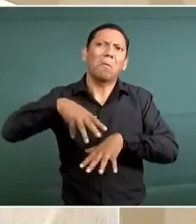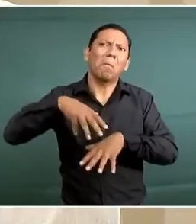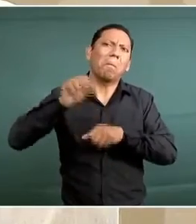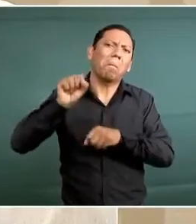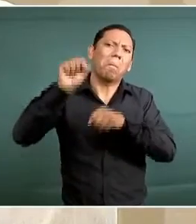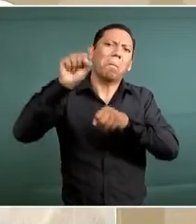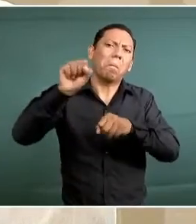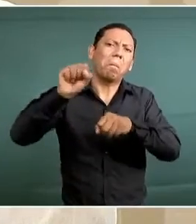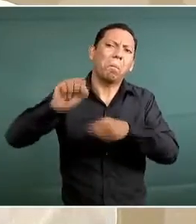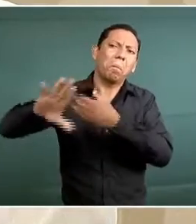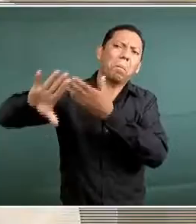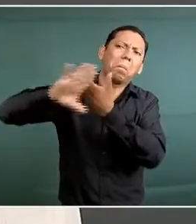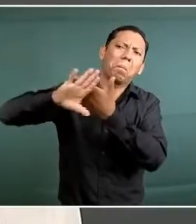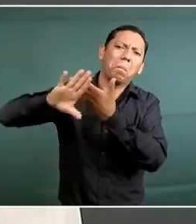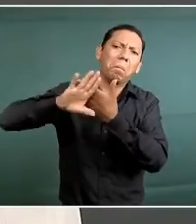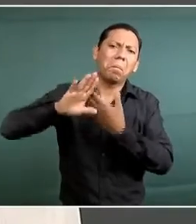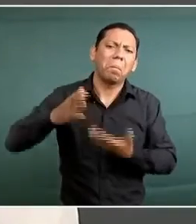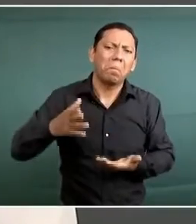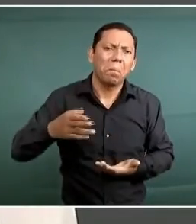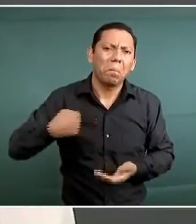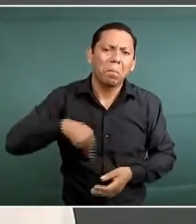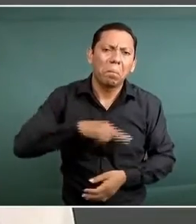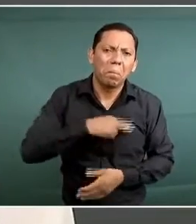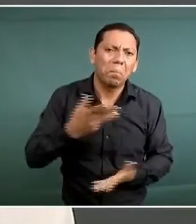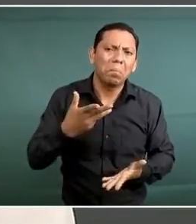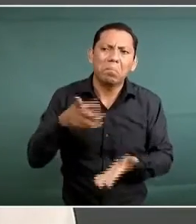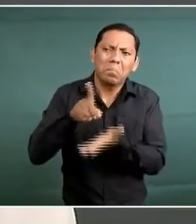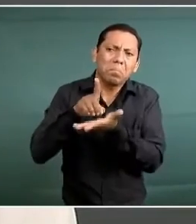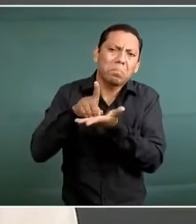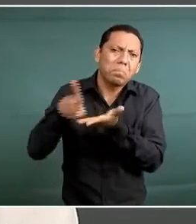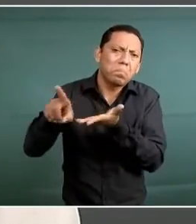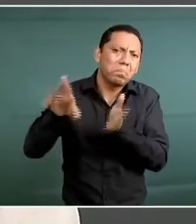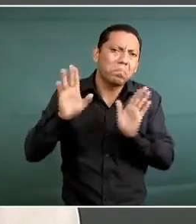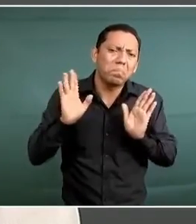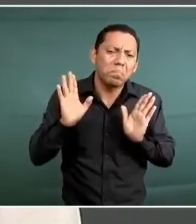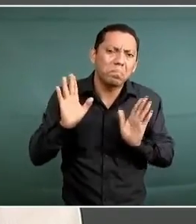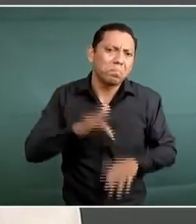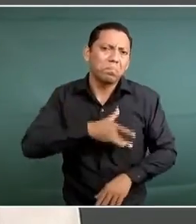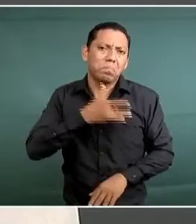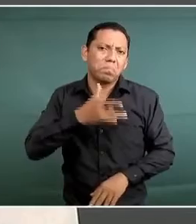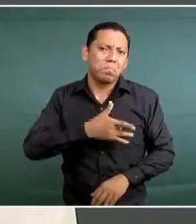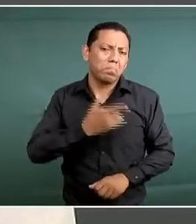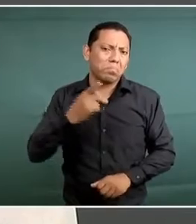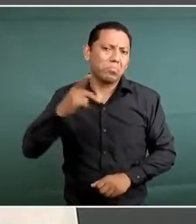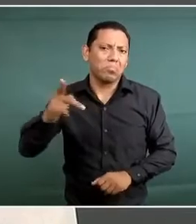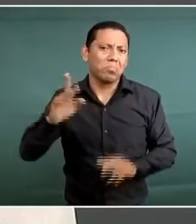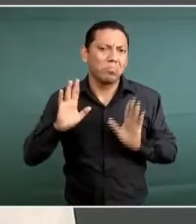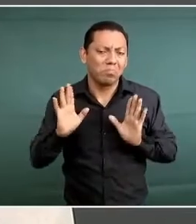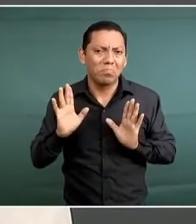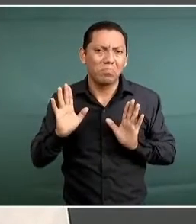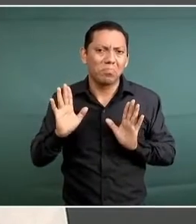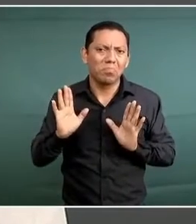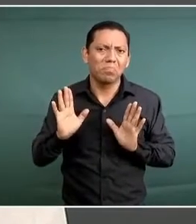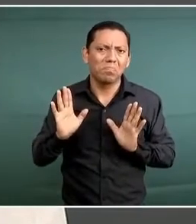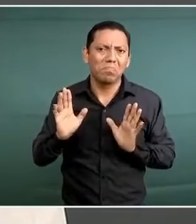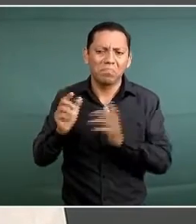en contra de nosotros que ejercen su derecho a disentir los partidos